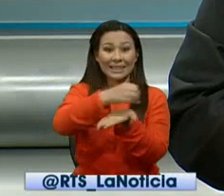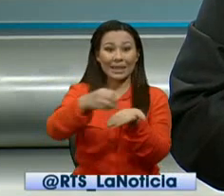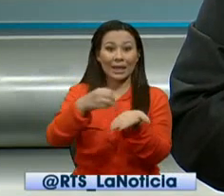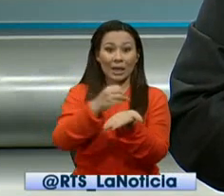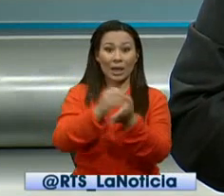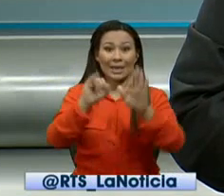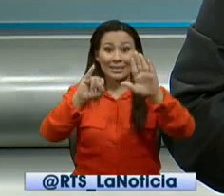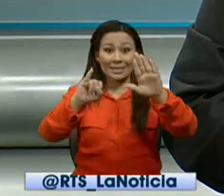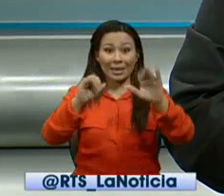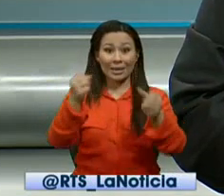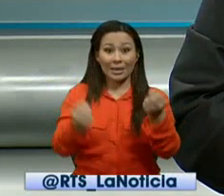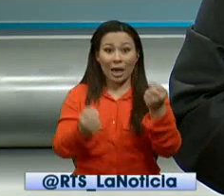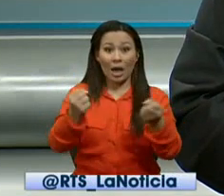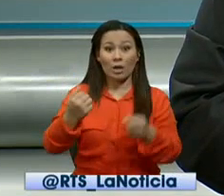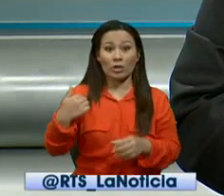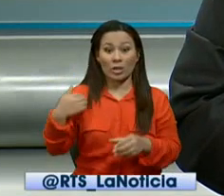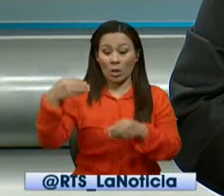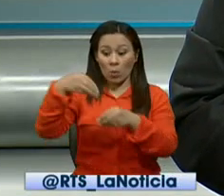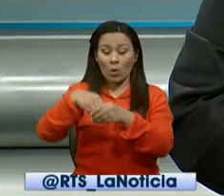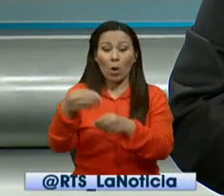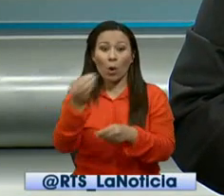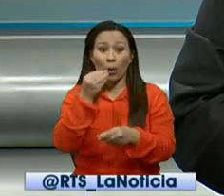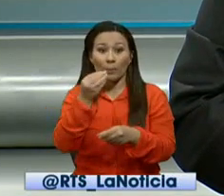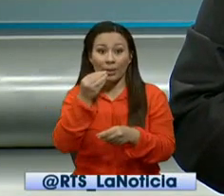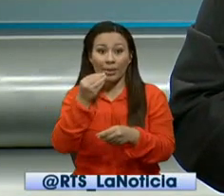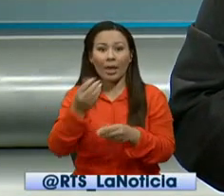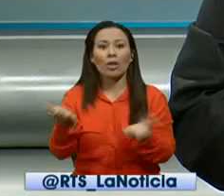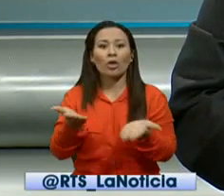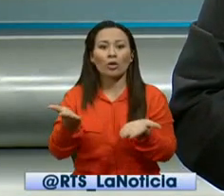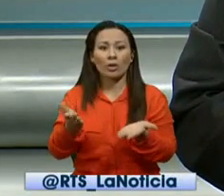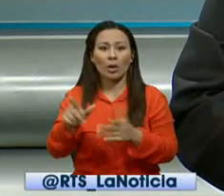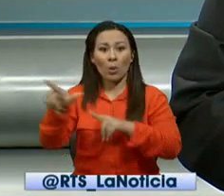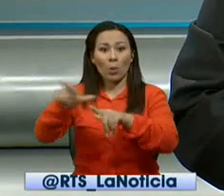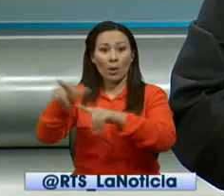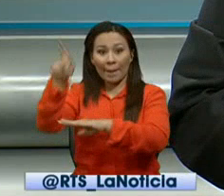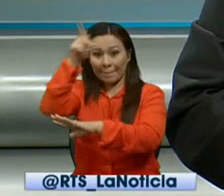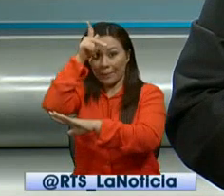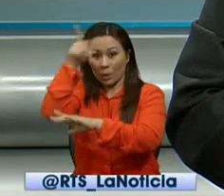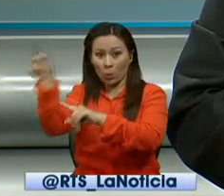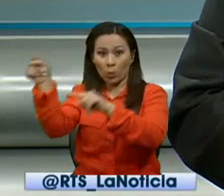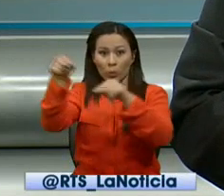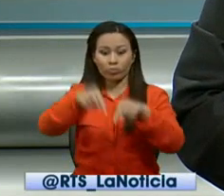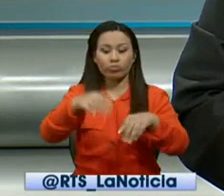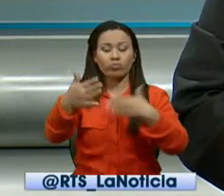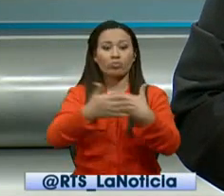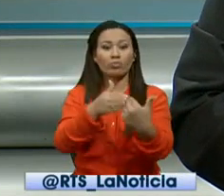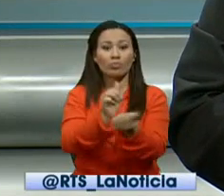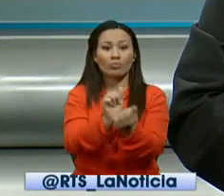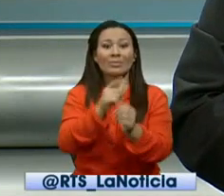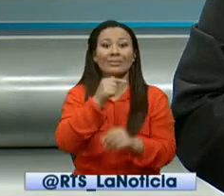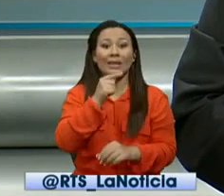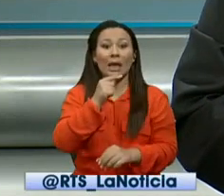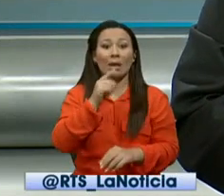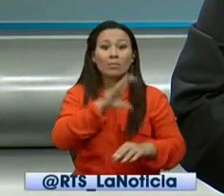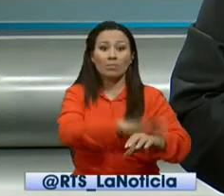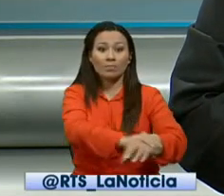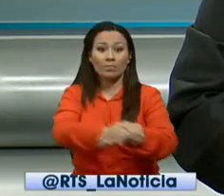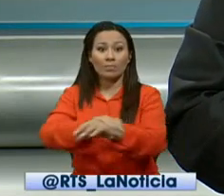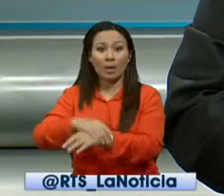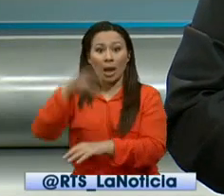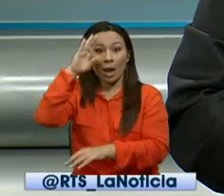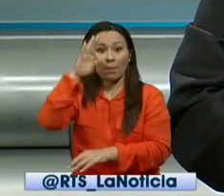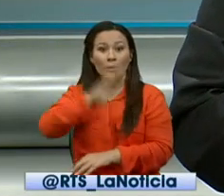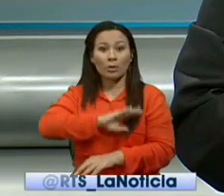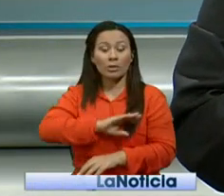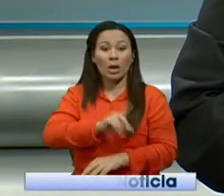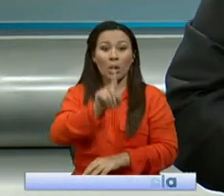seis vehículos que transportaban productos perecibles que provenían desde Perú fueron retenidos por personal policial. Una